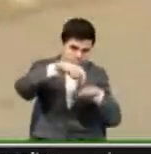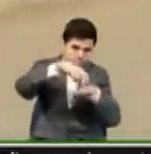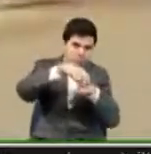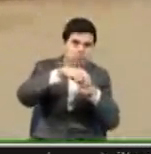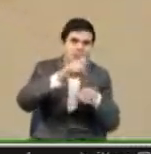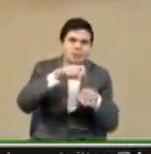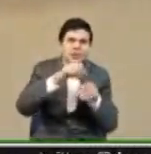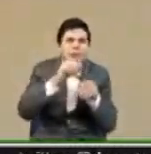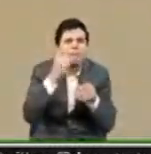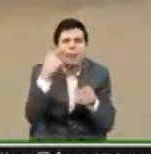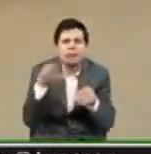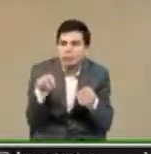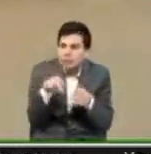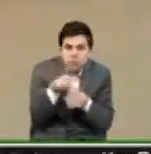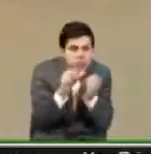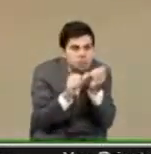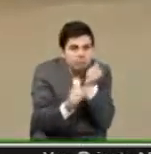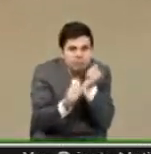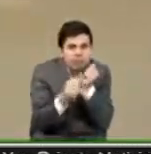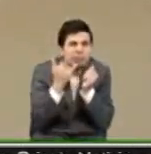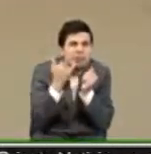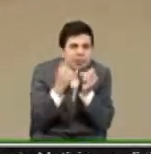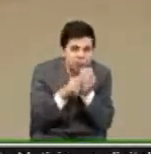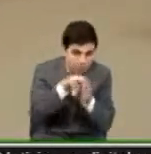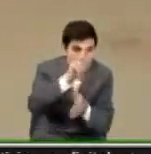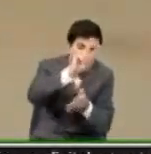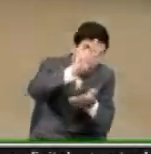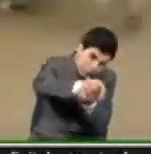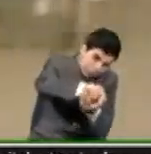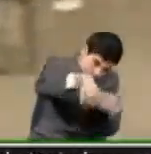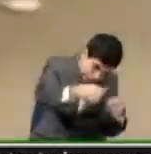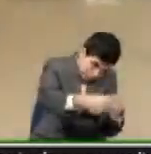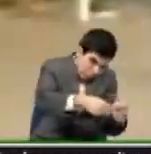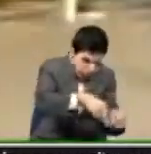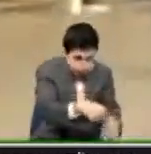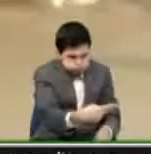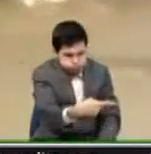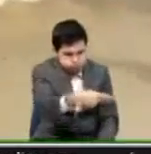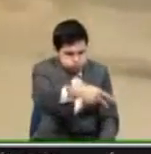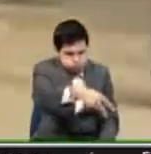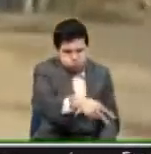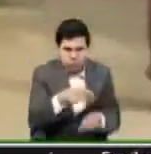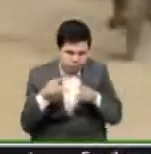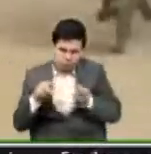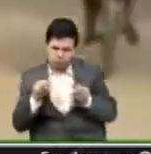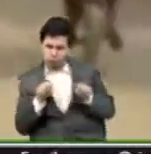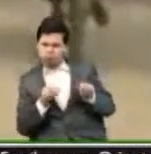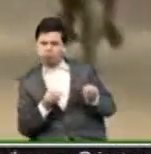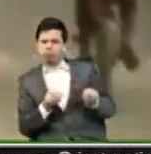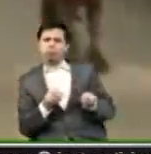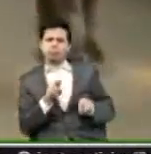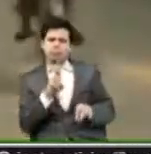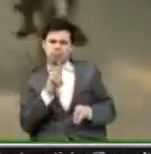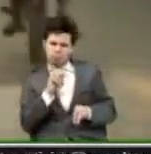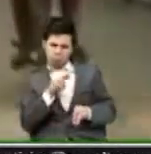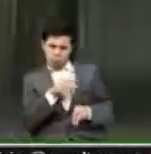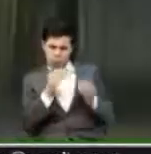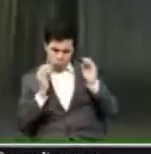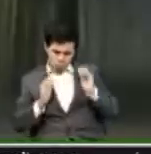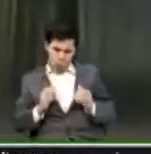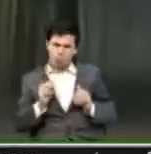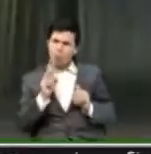necesidad fisiológica, las circunstancias en las que fue hallado el cuerpo han causado suspicacias. Parientes del menor indicaron que el cuerpo tiene